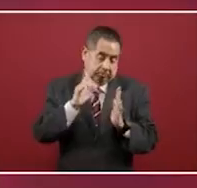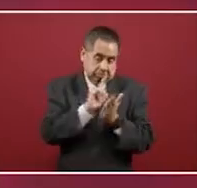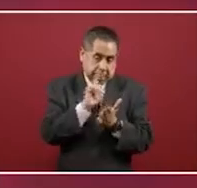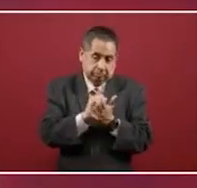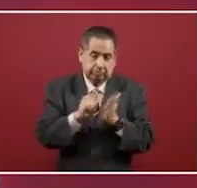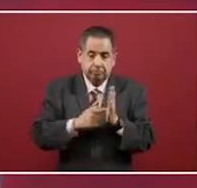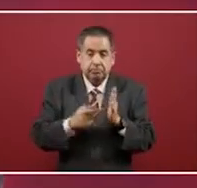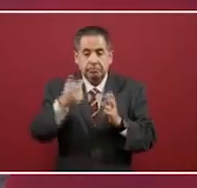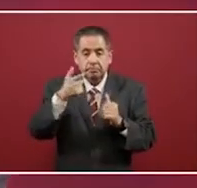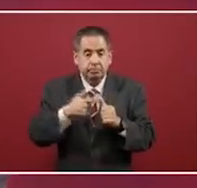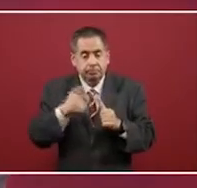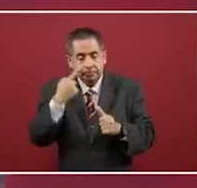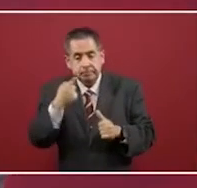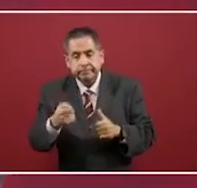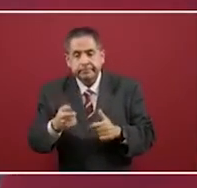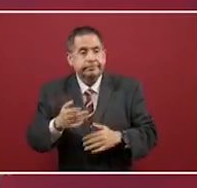de